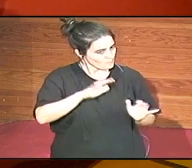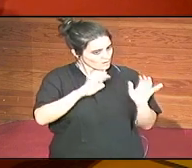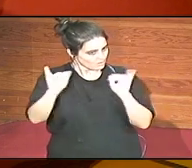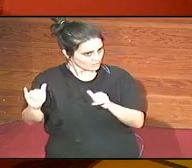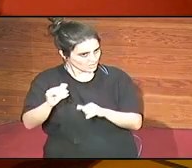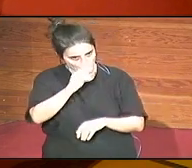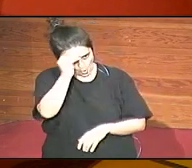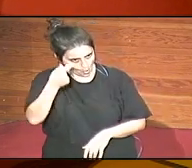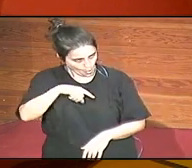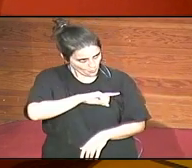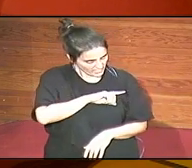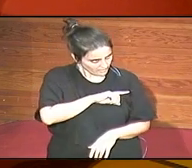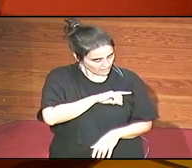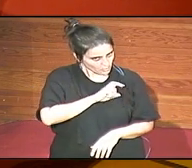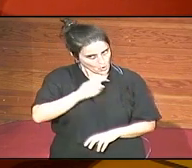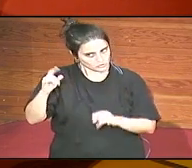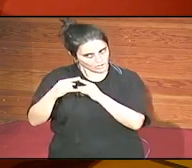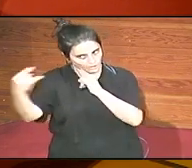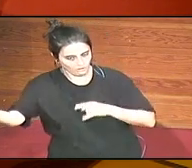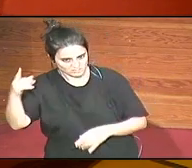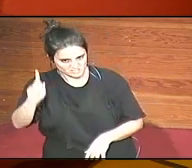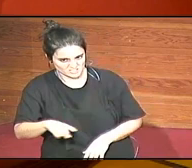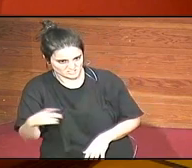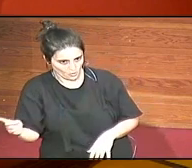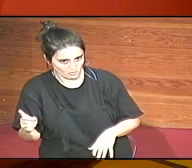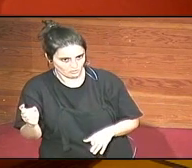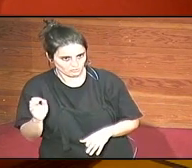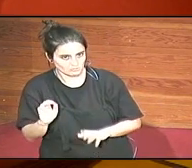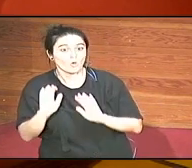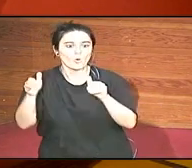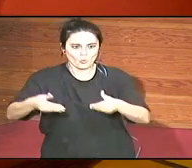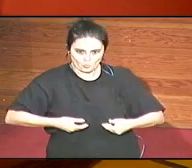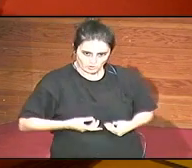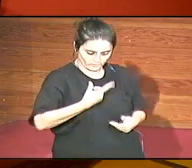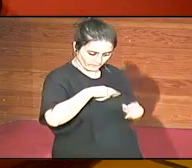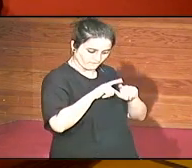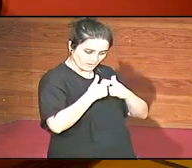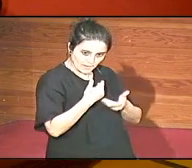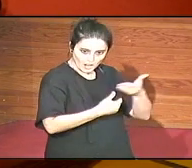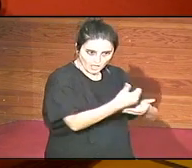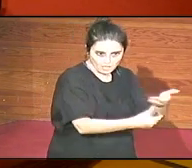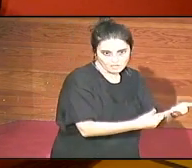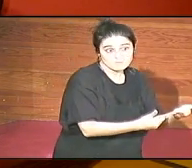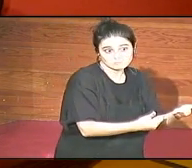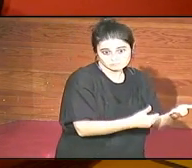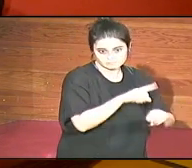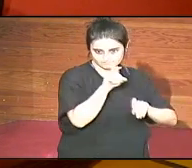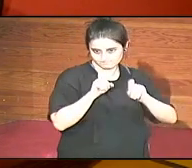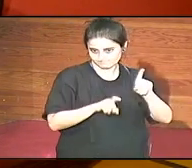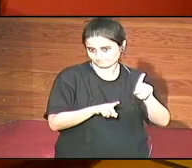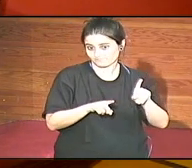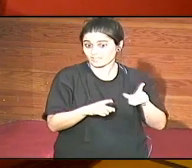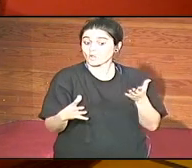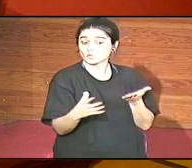de mí y se va a enamorar de otra chica regresará y tendremos una familia y todo eso era migración